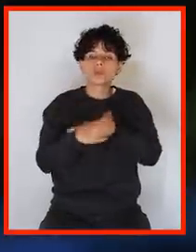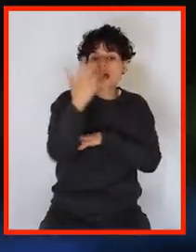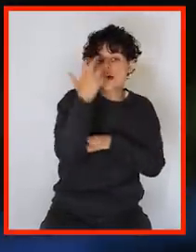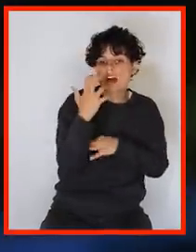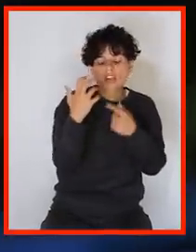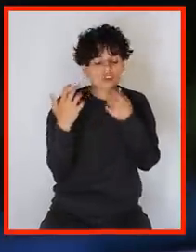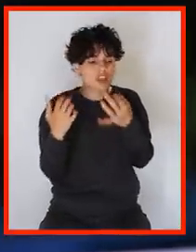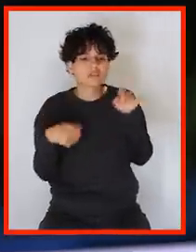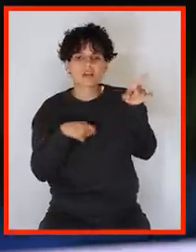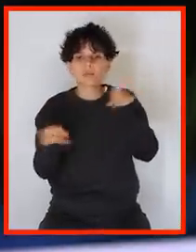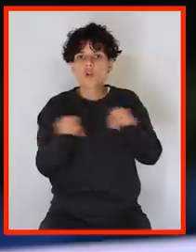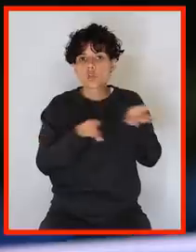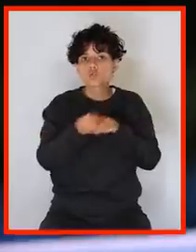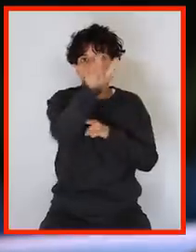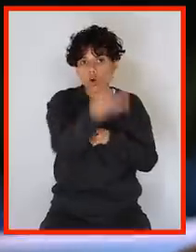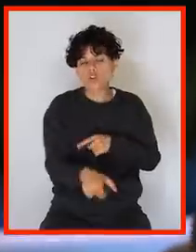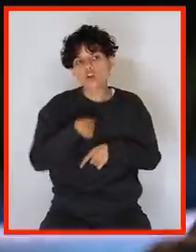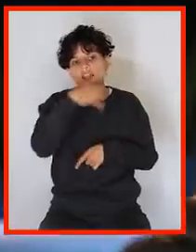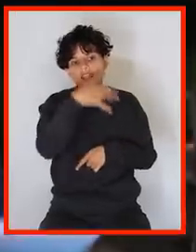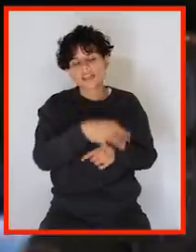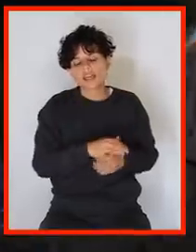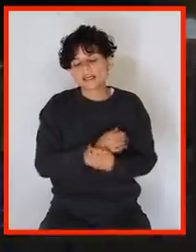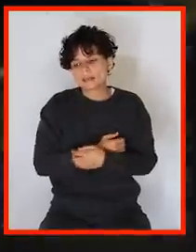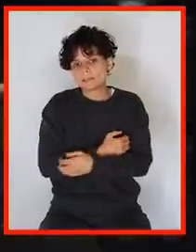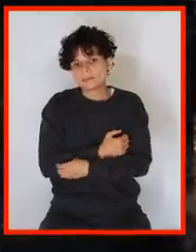estudio y le dije al productor así, al Nick G.